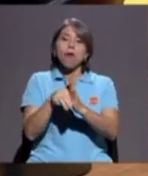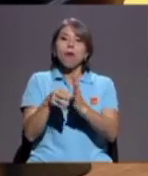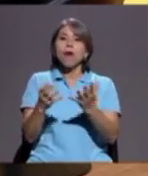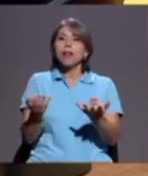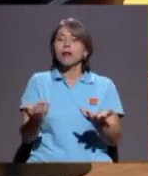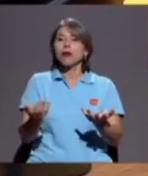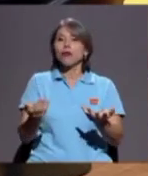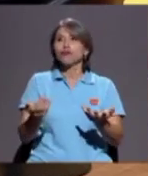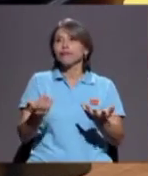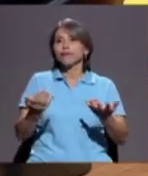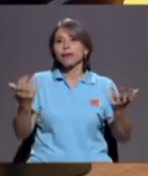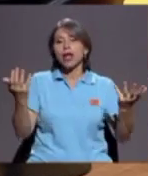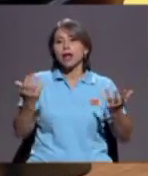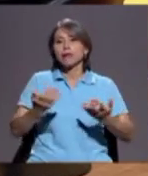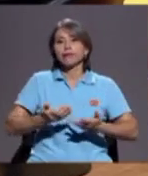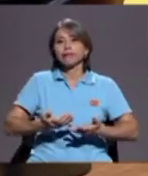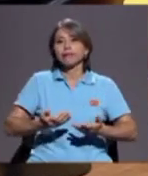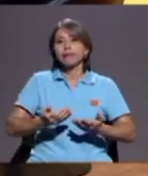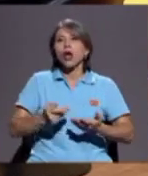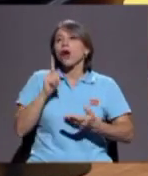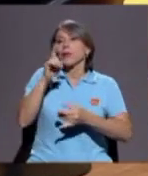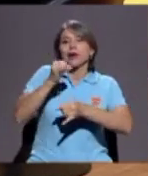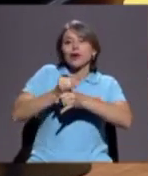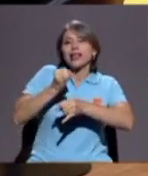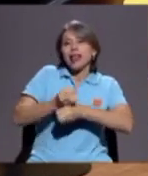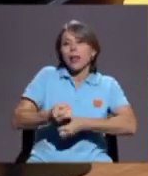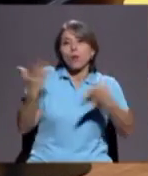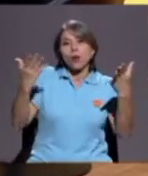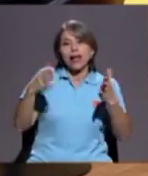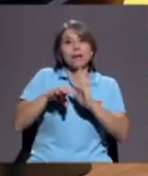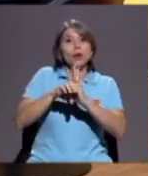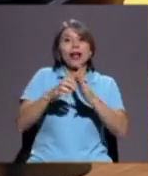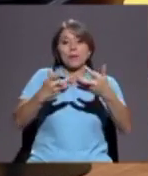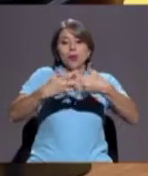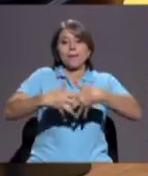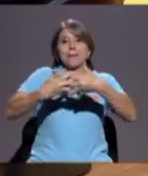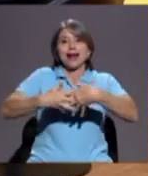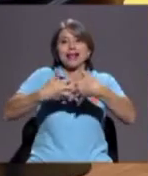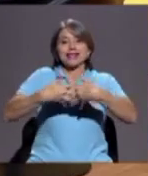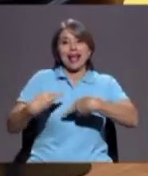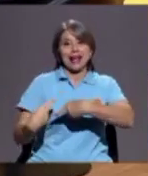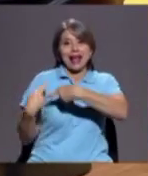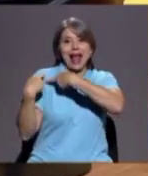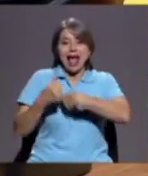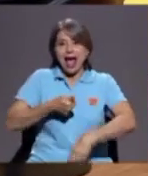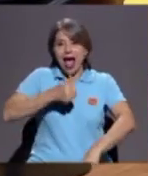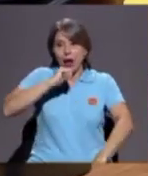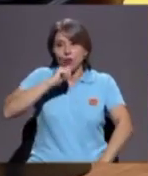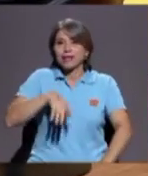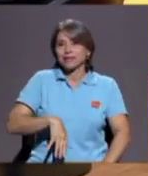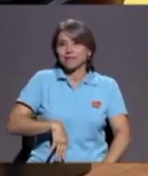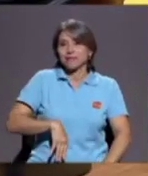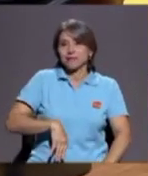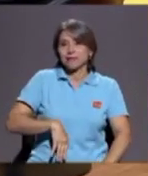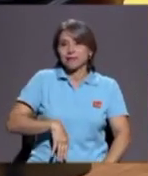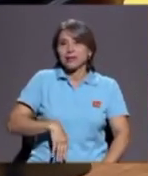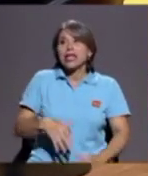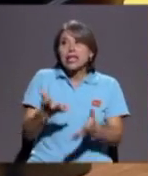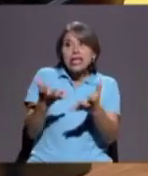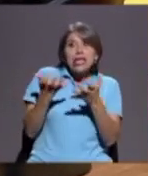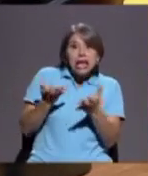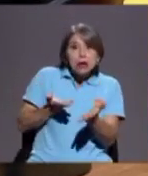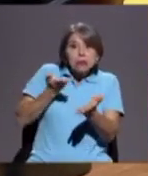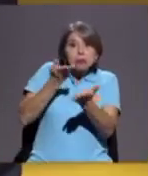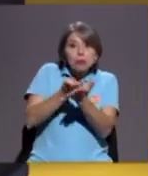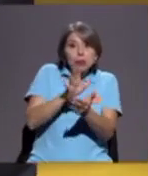ejemplo, una entidad pública, digamos la empresa de aguas, por ejemplo, solicita o quiere hacer un proyecto y lo va a